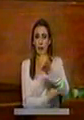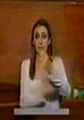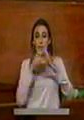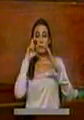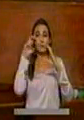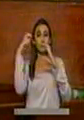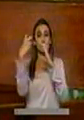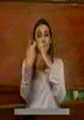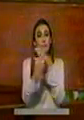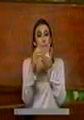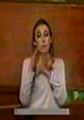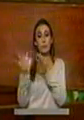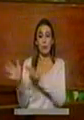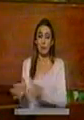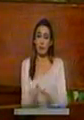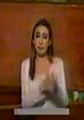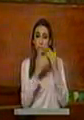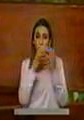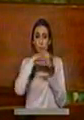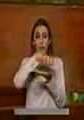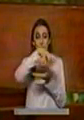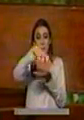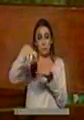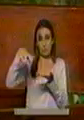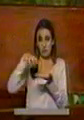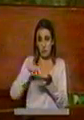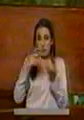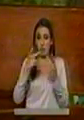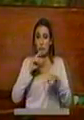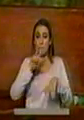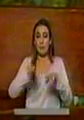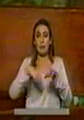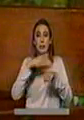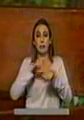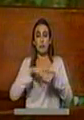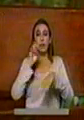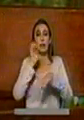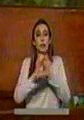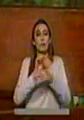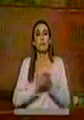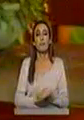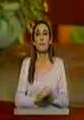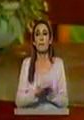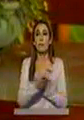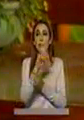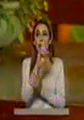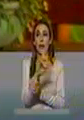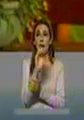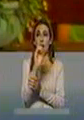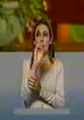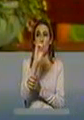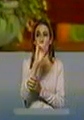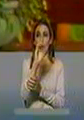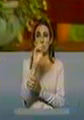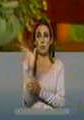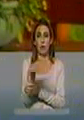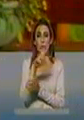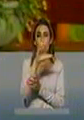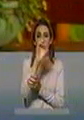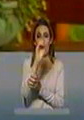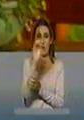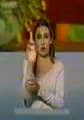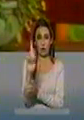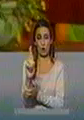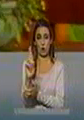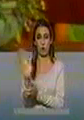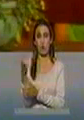turismo en la provincia y también a nivel nacional. Y la economista Rocío Lorde González, exdirectora de la Cámara de Turismo de